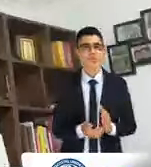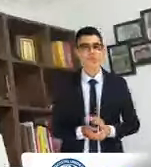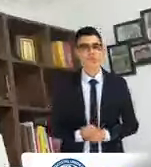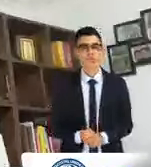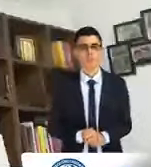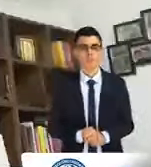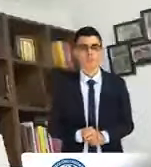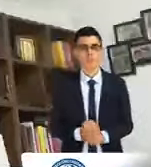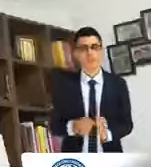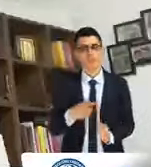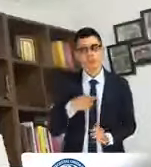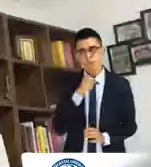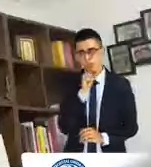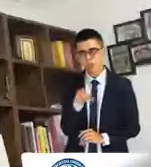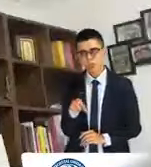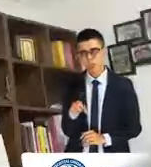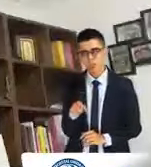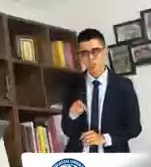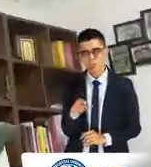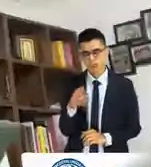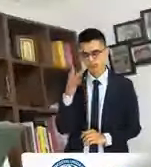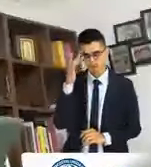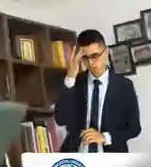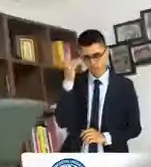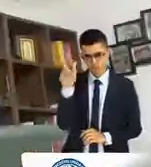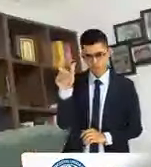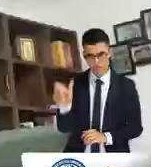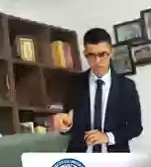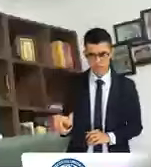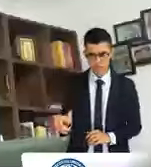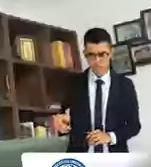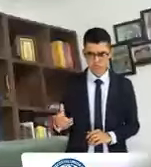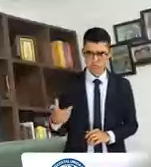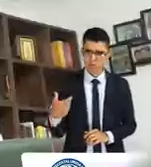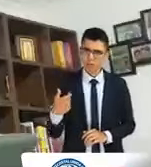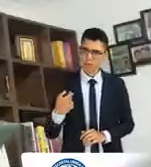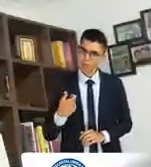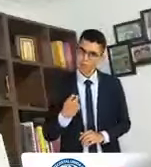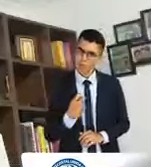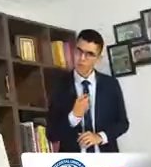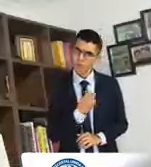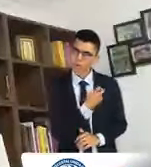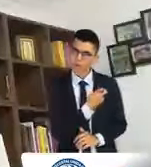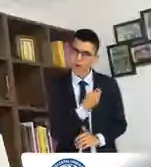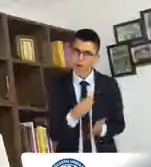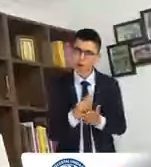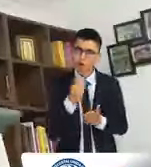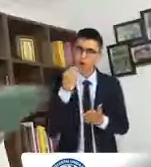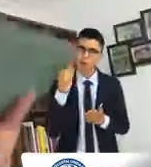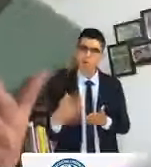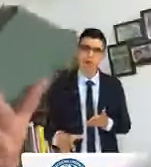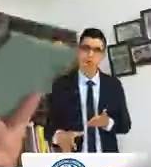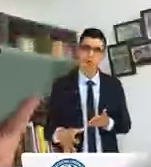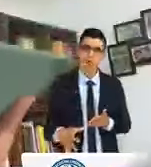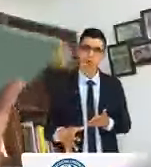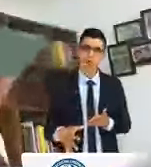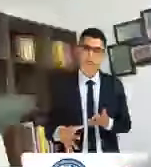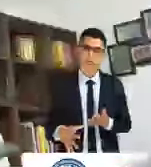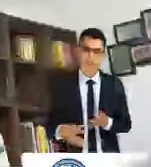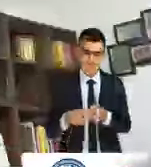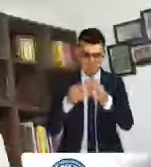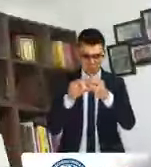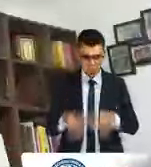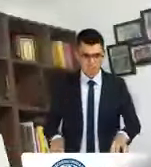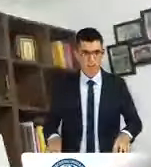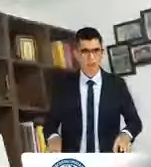persona toma un perfume tan costoso y lo desperdicia, entre comillas, de esa